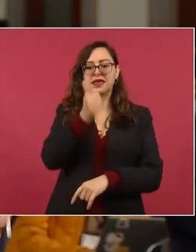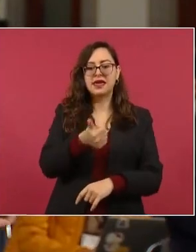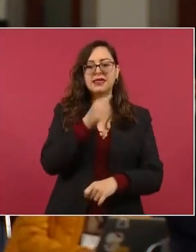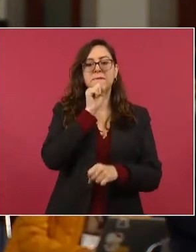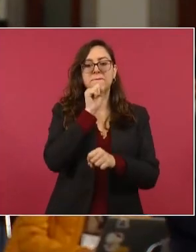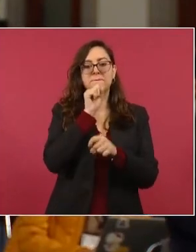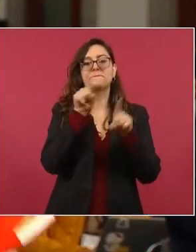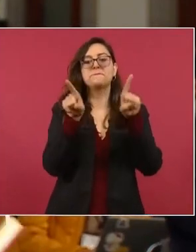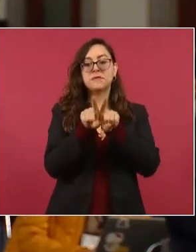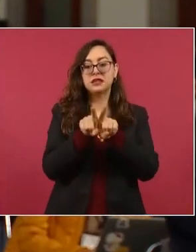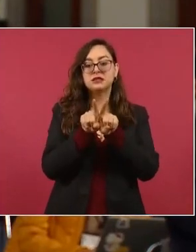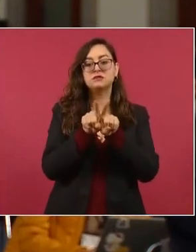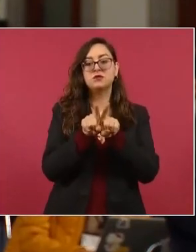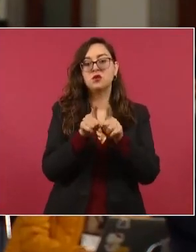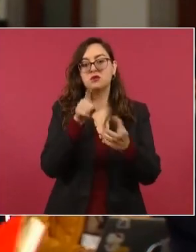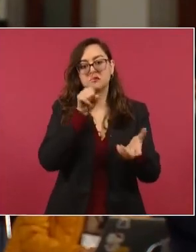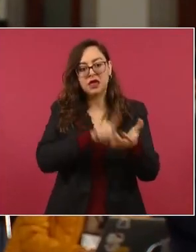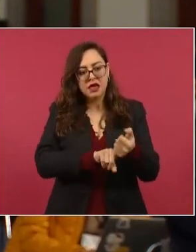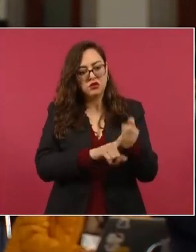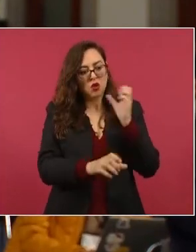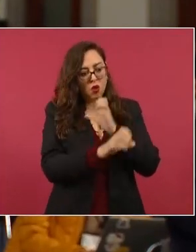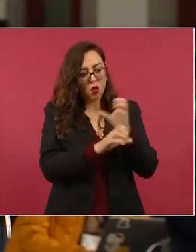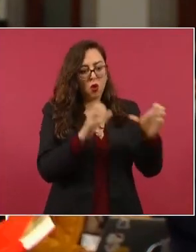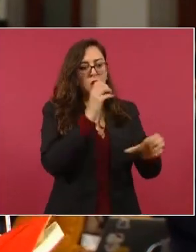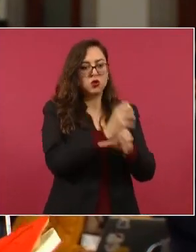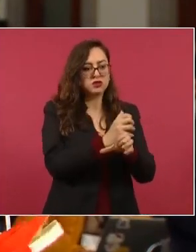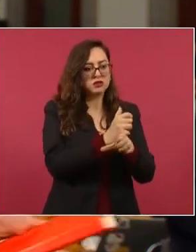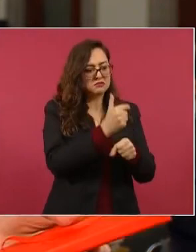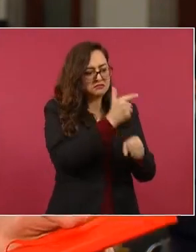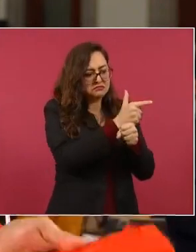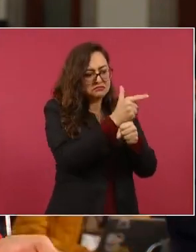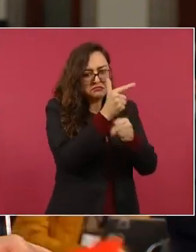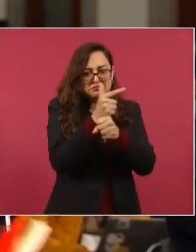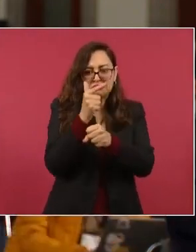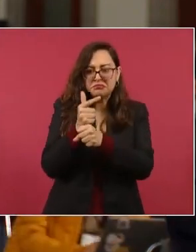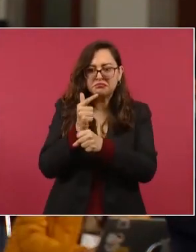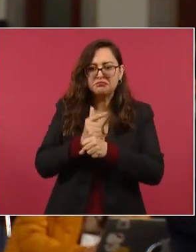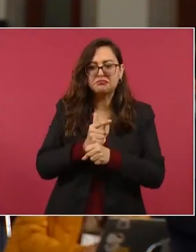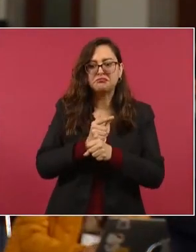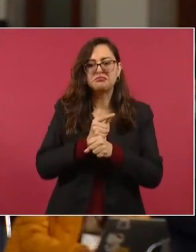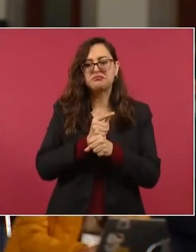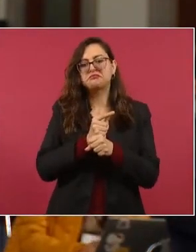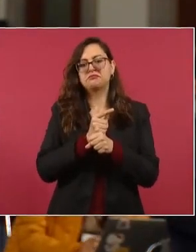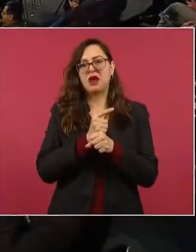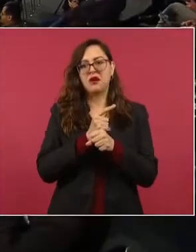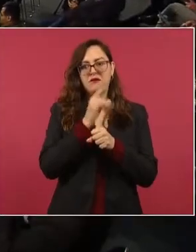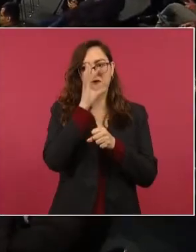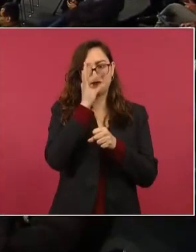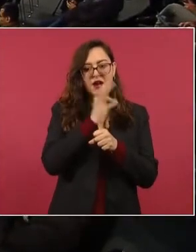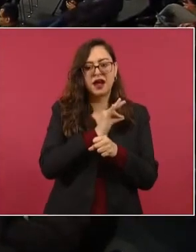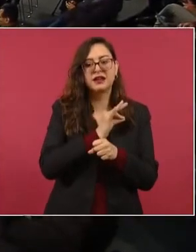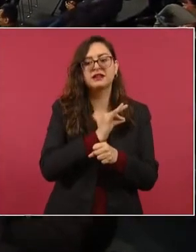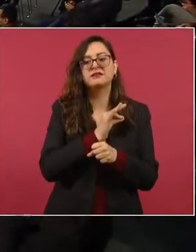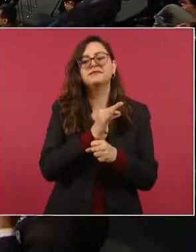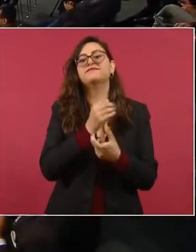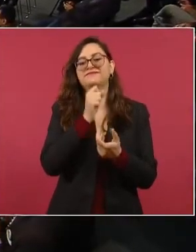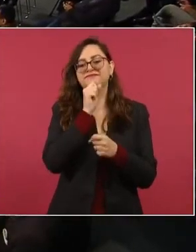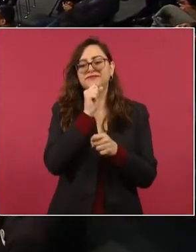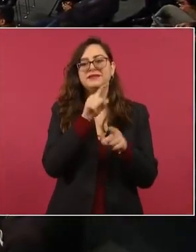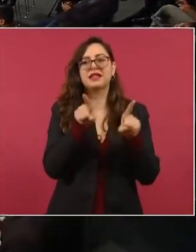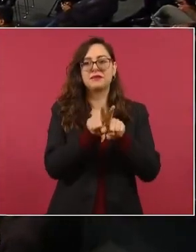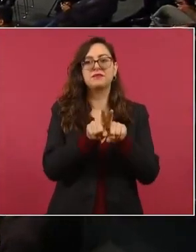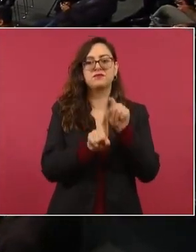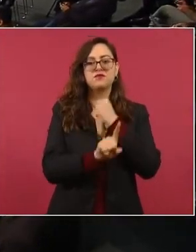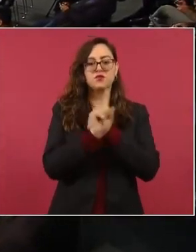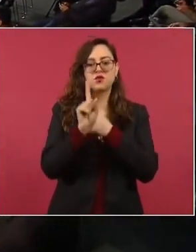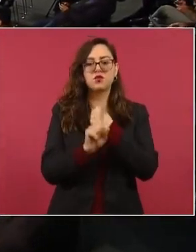túneles, por ejemplo, sustrayeron algunos artefactos que tenían ahí, pues también del fuerte está en decadencia total. Y